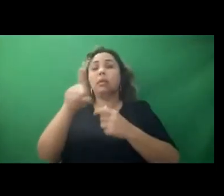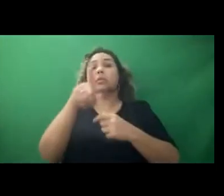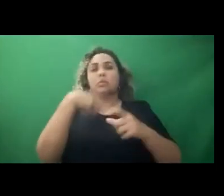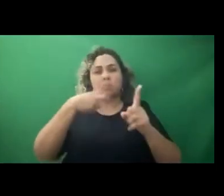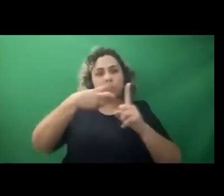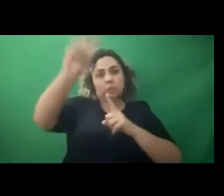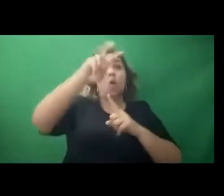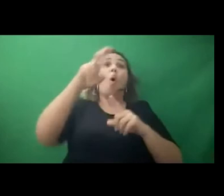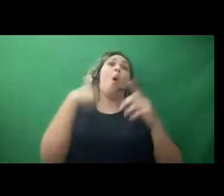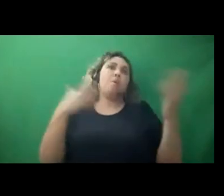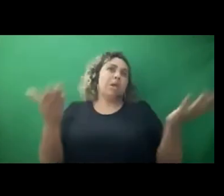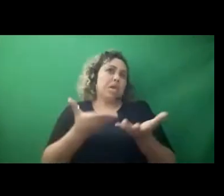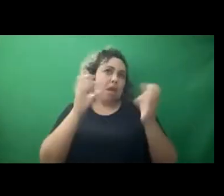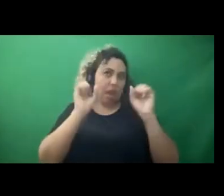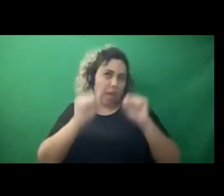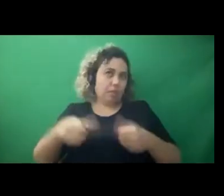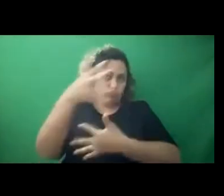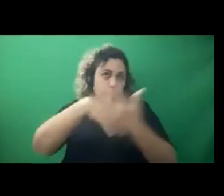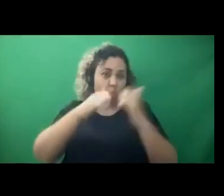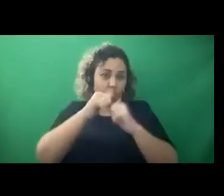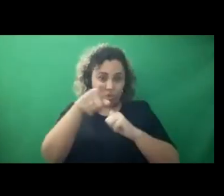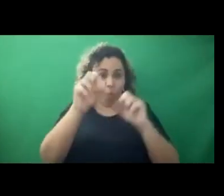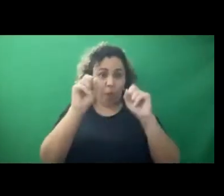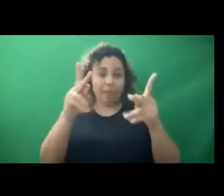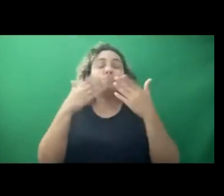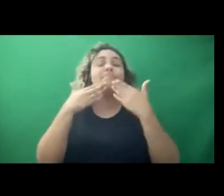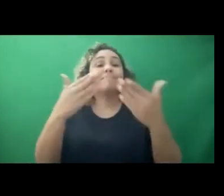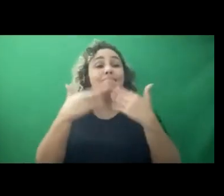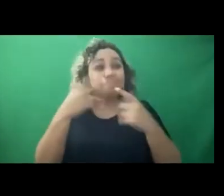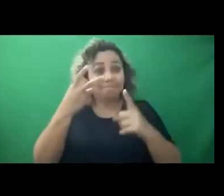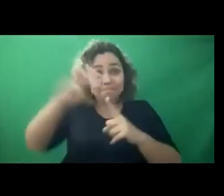la reunión y regresa a la sesión